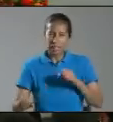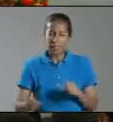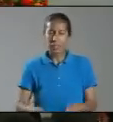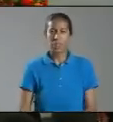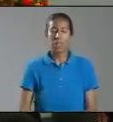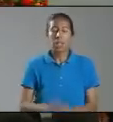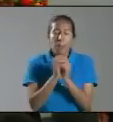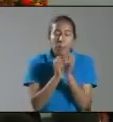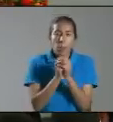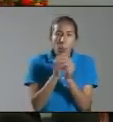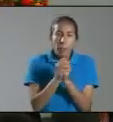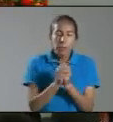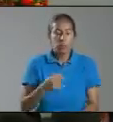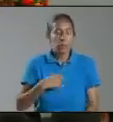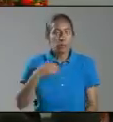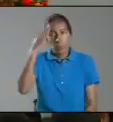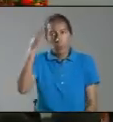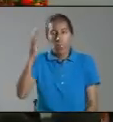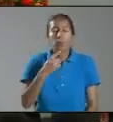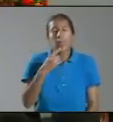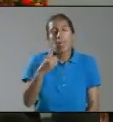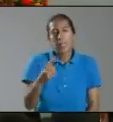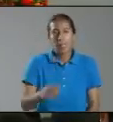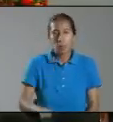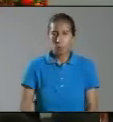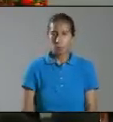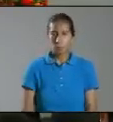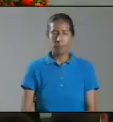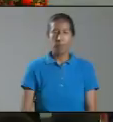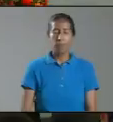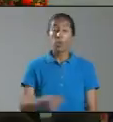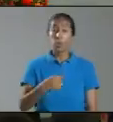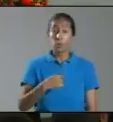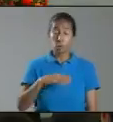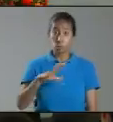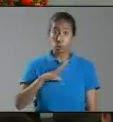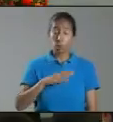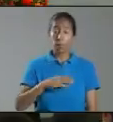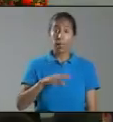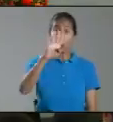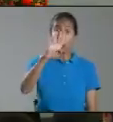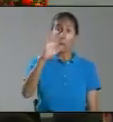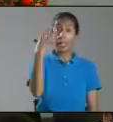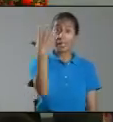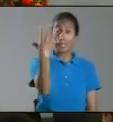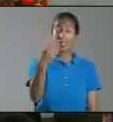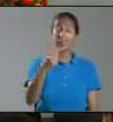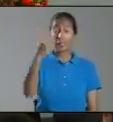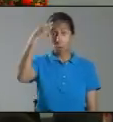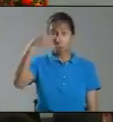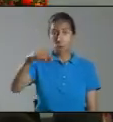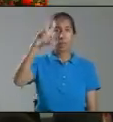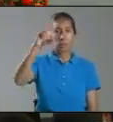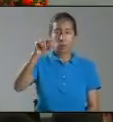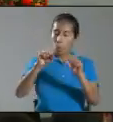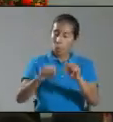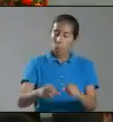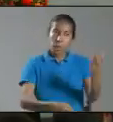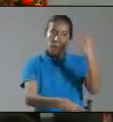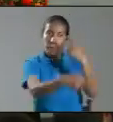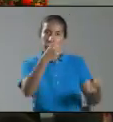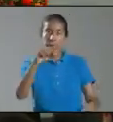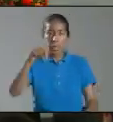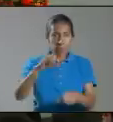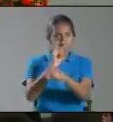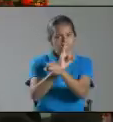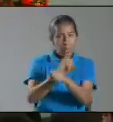Pues, hermano, yo sé lo que le digo. Si tuve 45 días, no pude venir. Le decía yo que